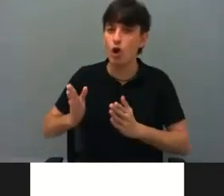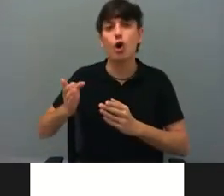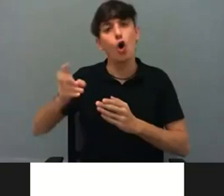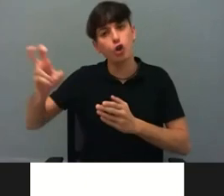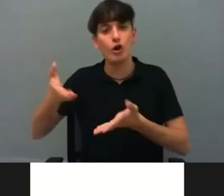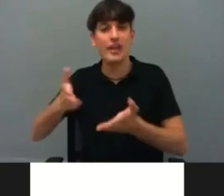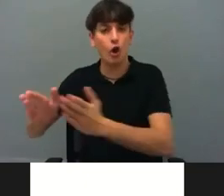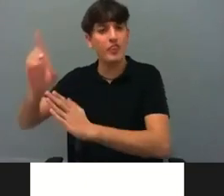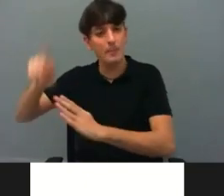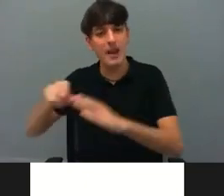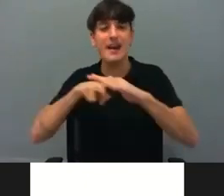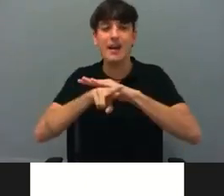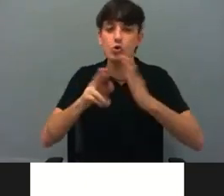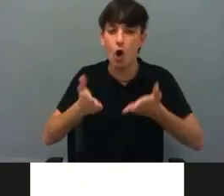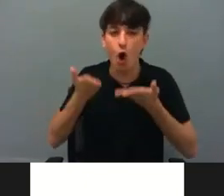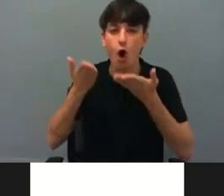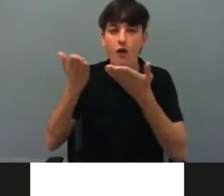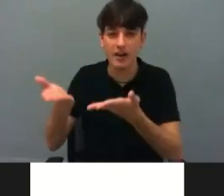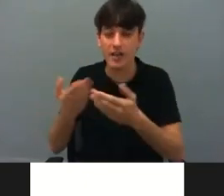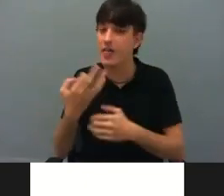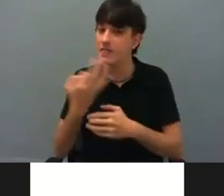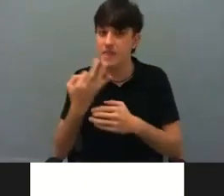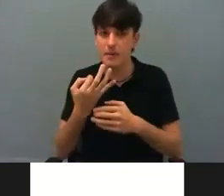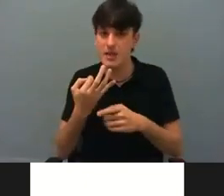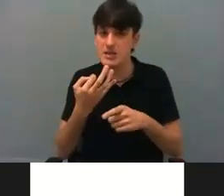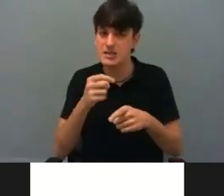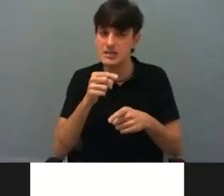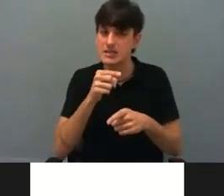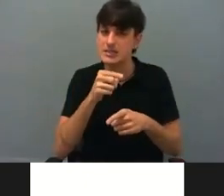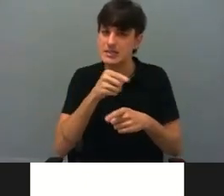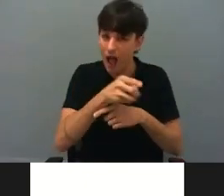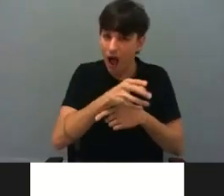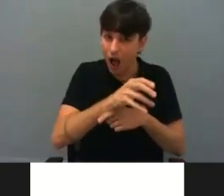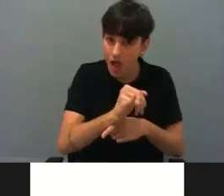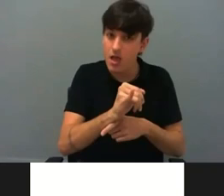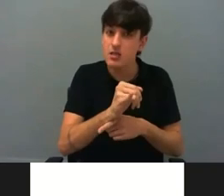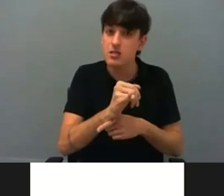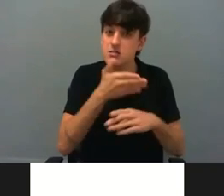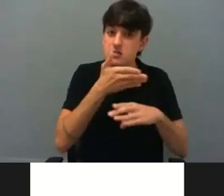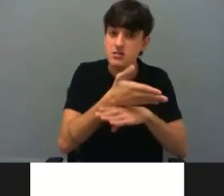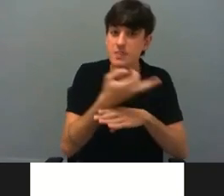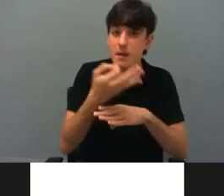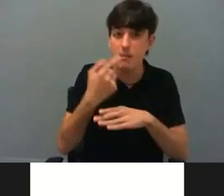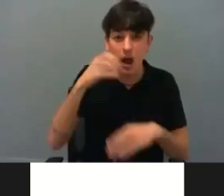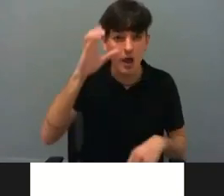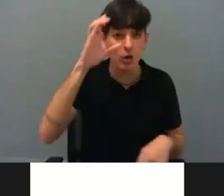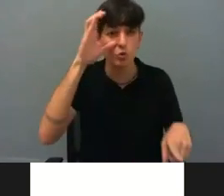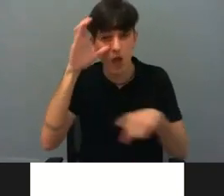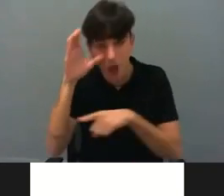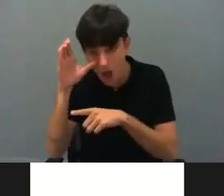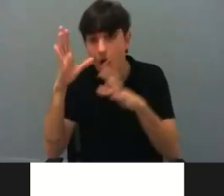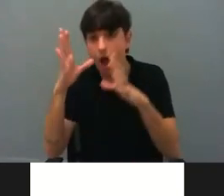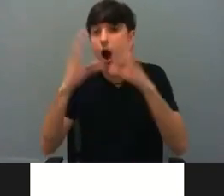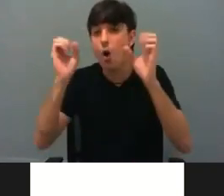debemos estar ahí para seguir aportando, demandando, escuchándonos, consensuando y